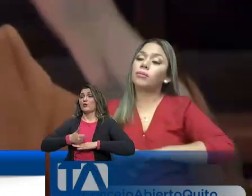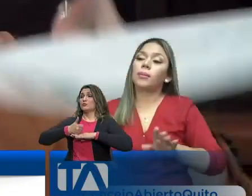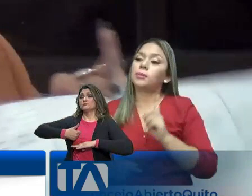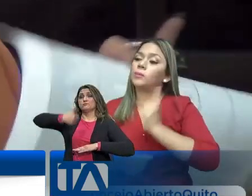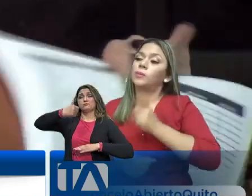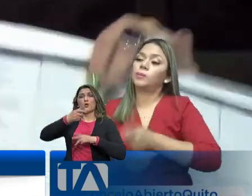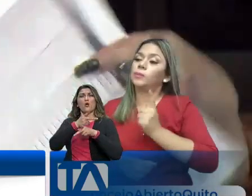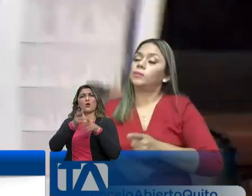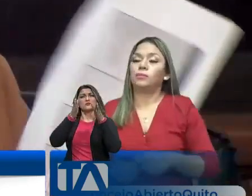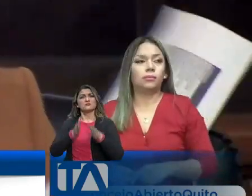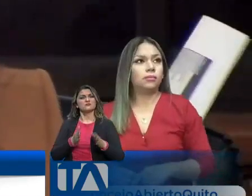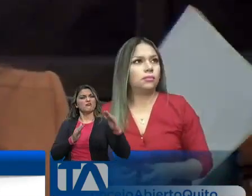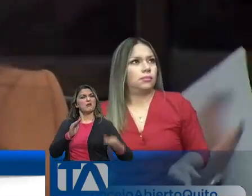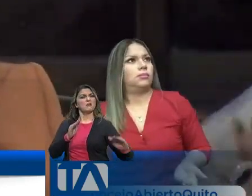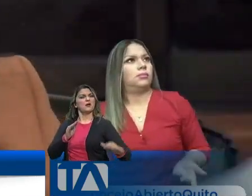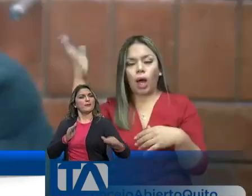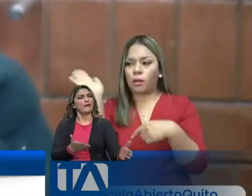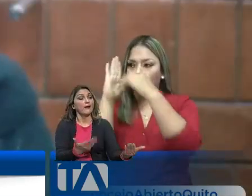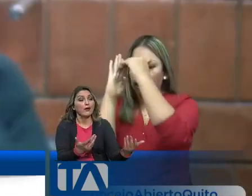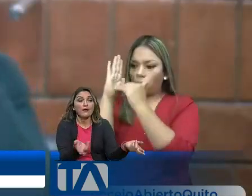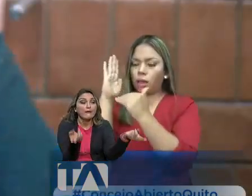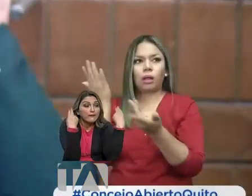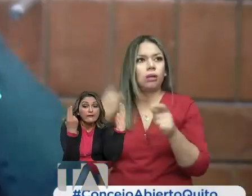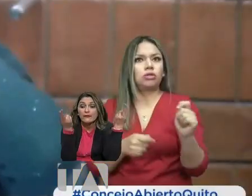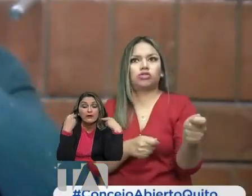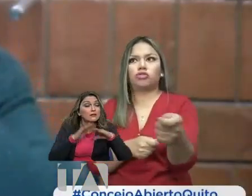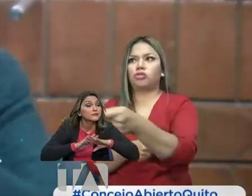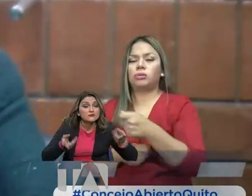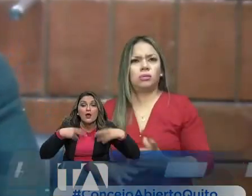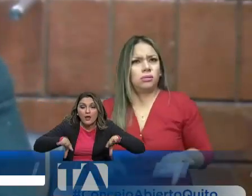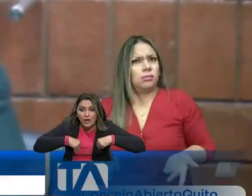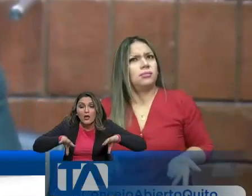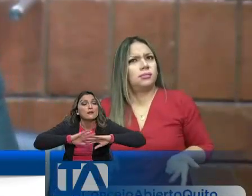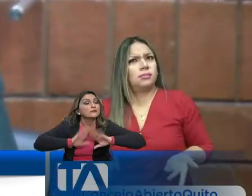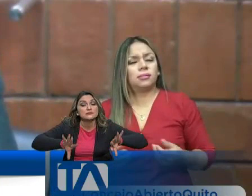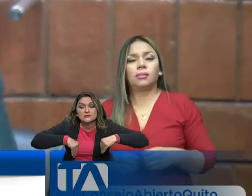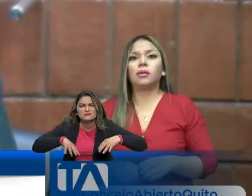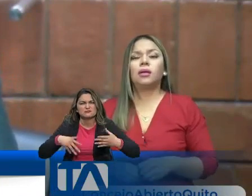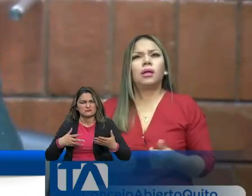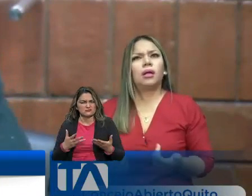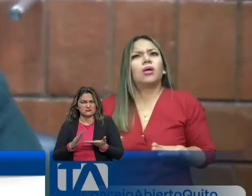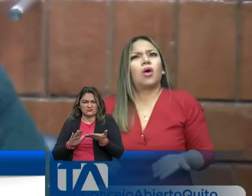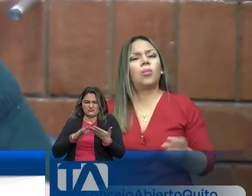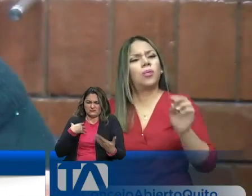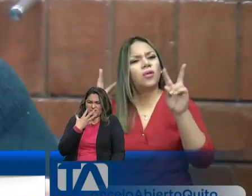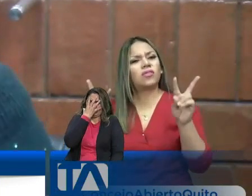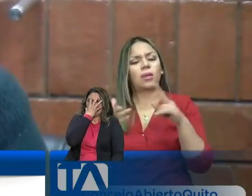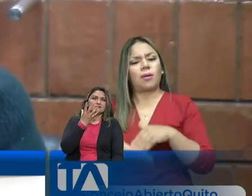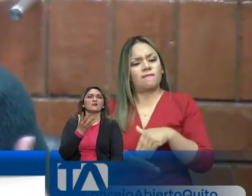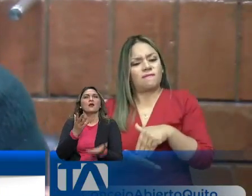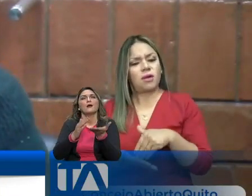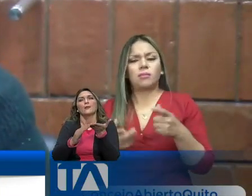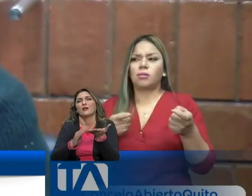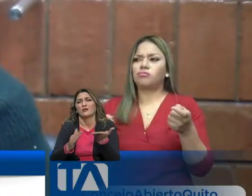cabeza. Esto le tocó. Confórmese. ¿Cómo puede hablarse de gobernabilidad y que vamos a buscar acuerdos